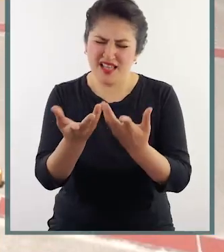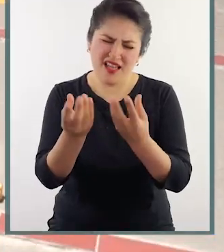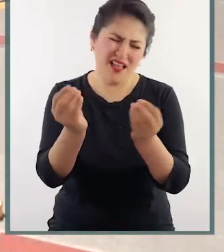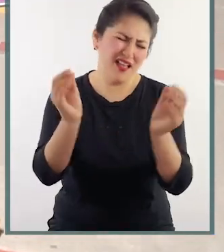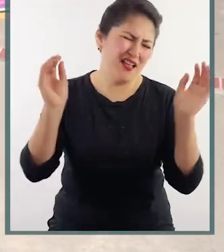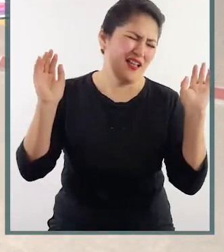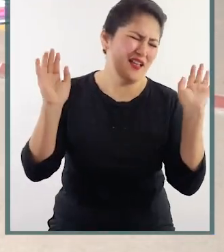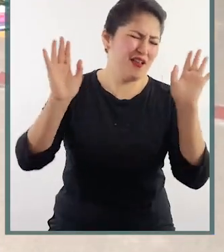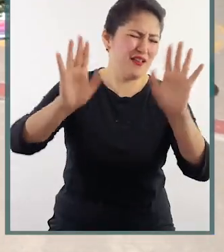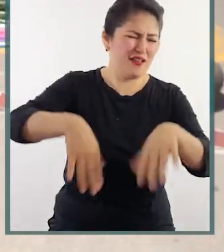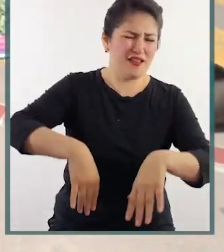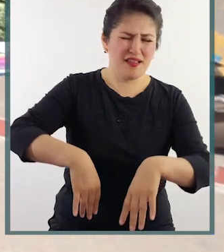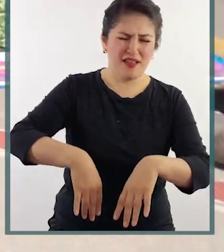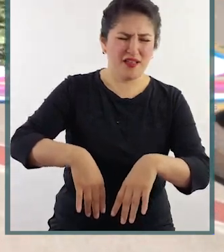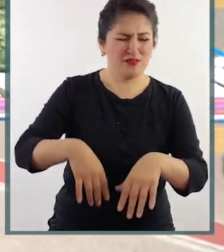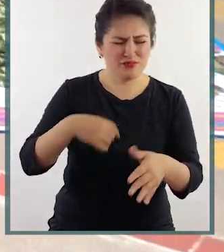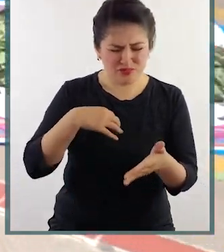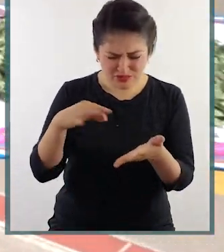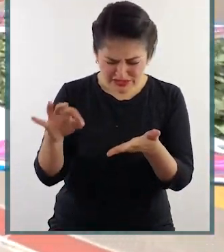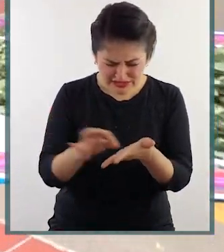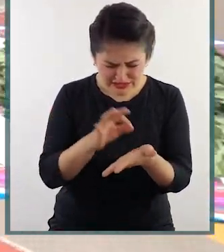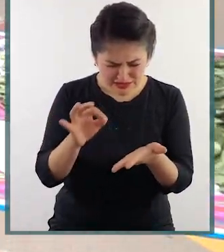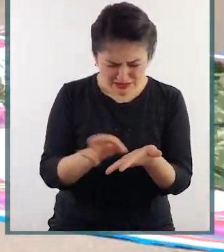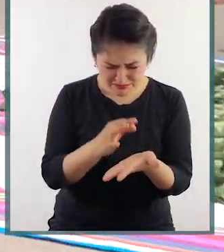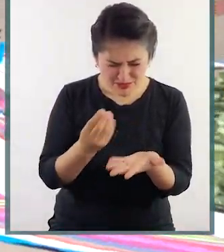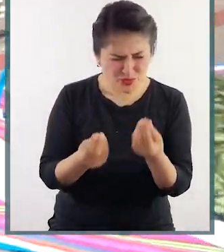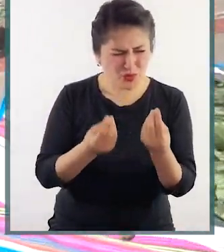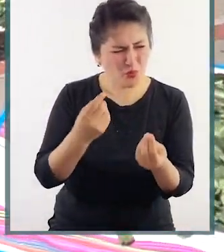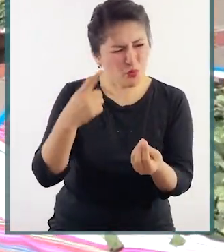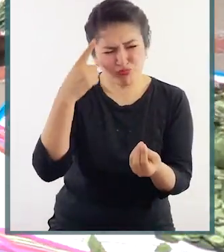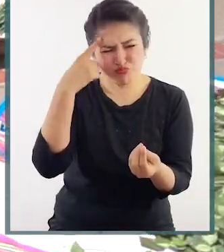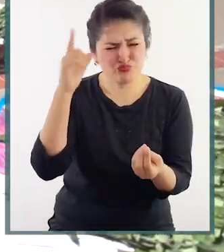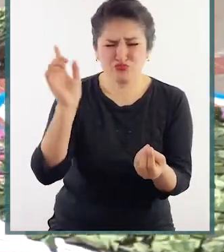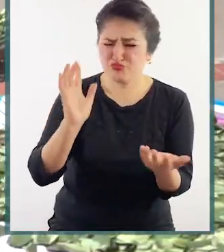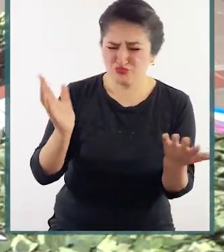diablo, ¿por qué escribirlas? No sé.